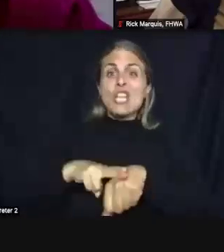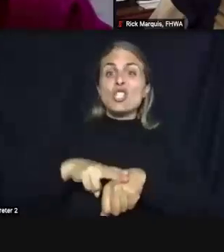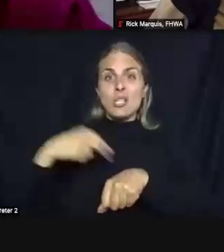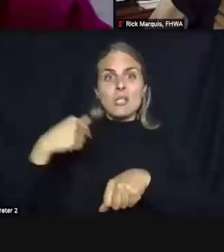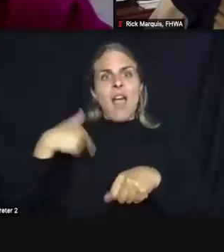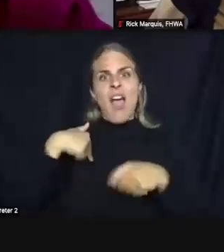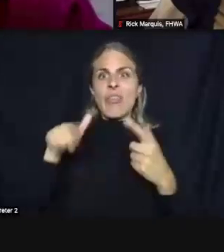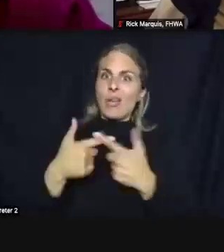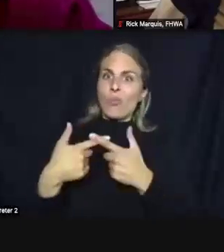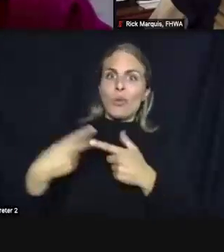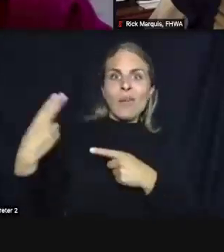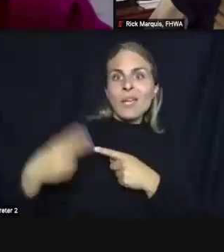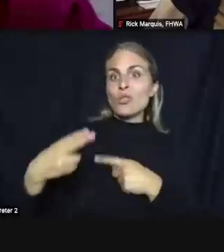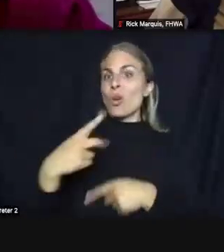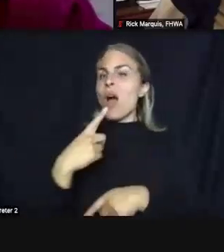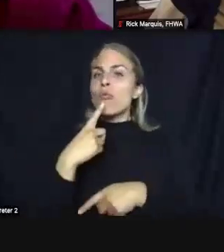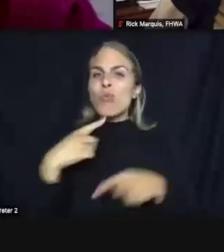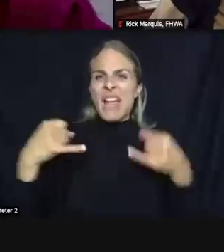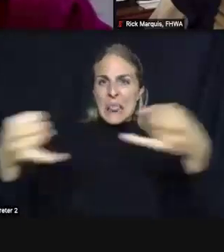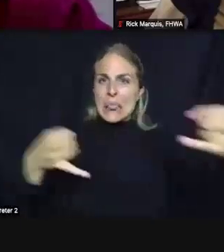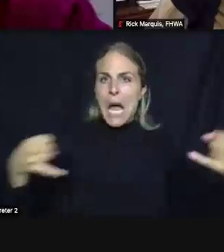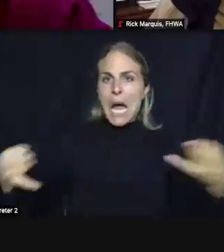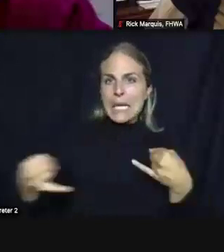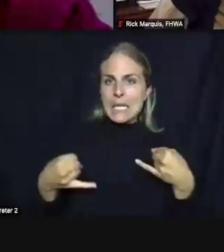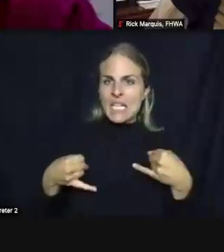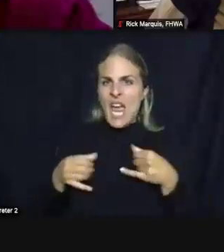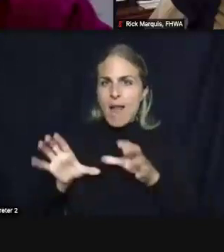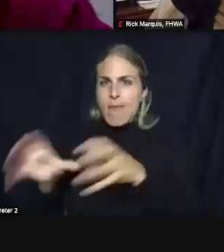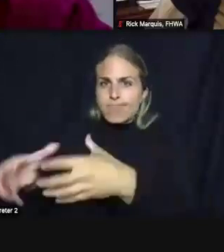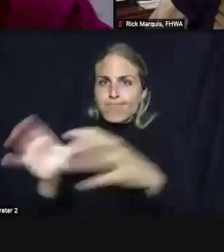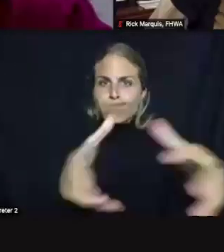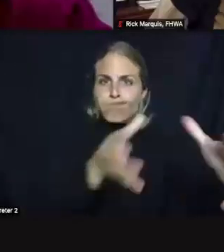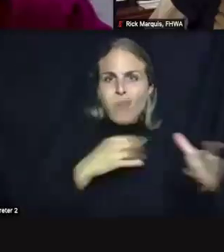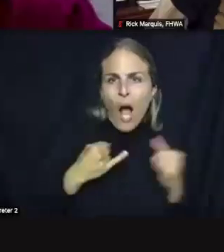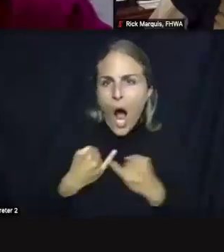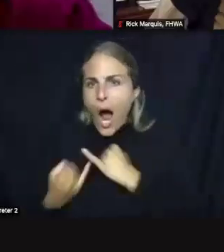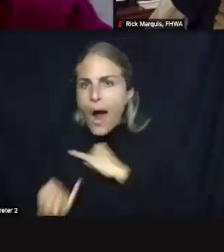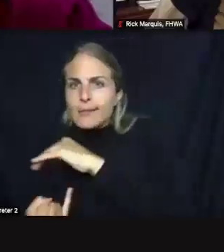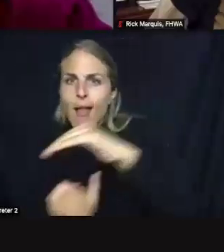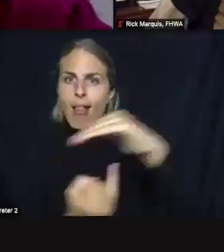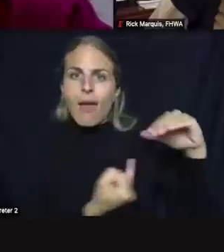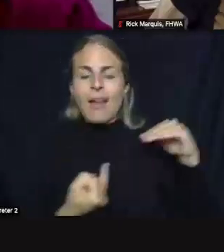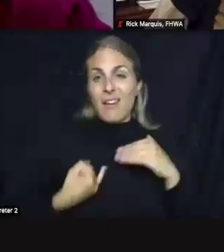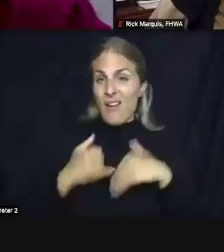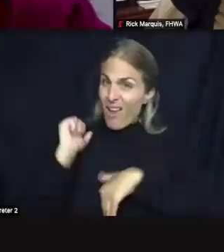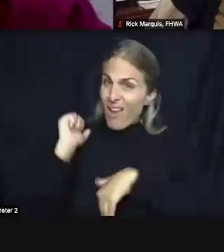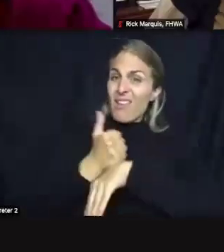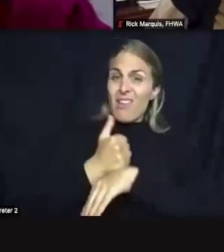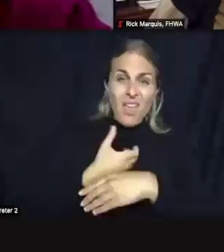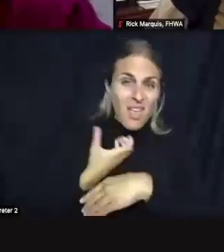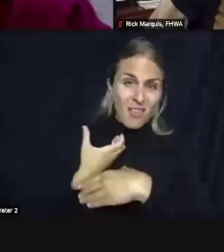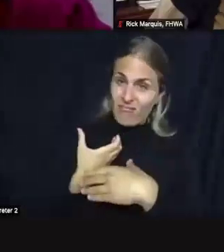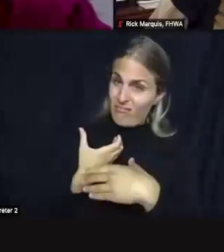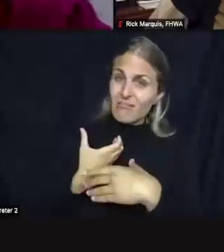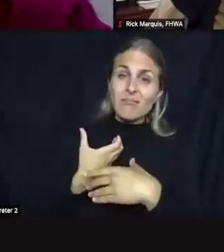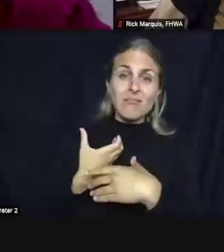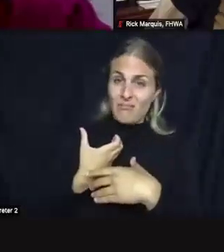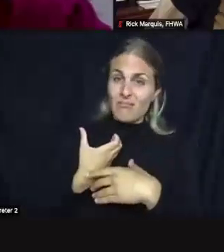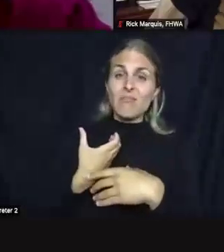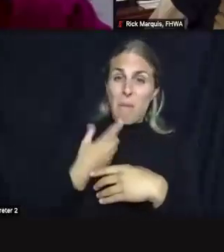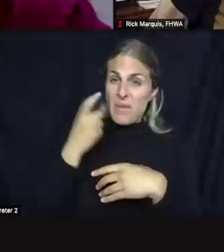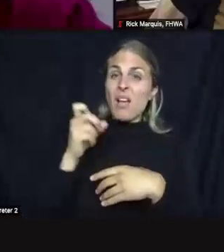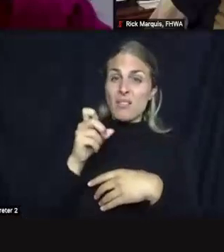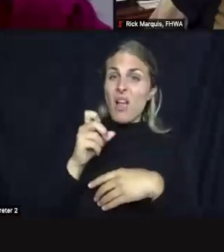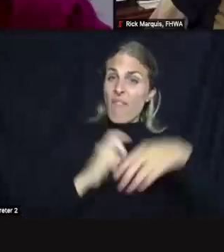de color más elevadas y hay mucho aislamiento y